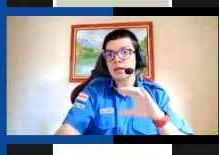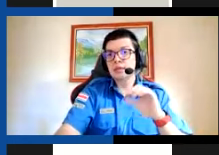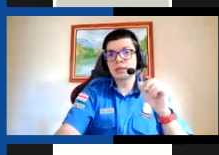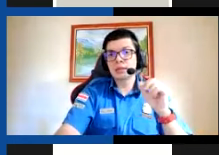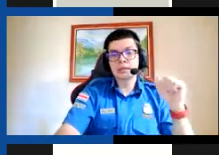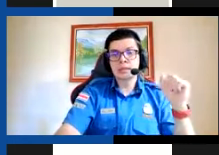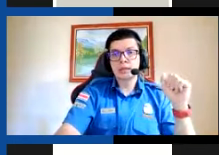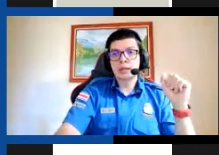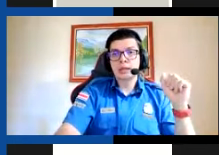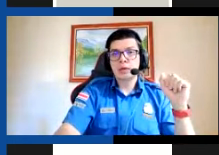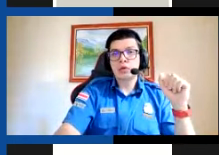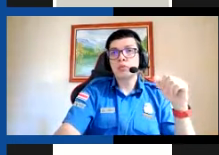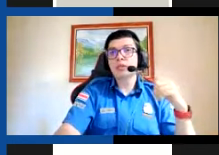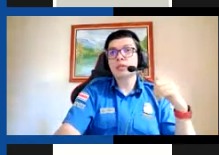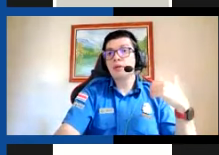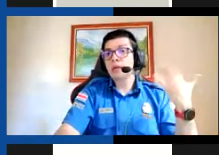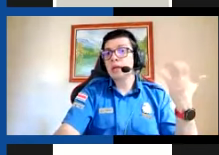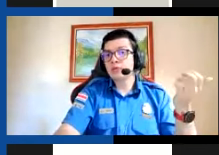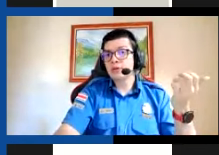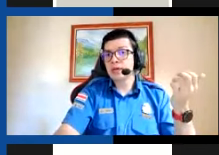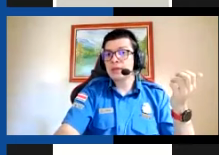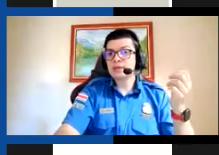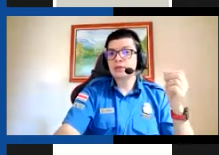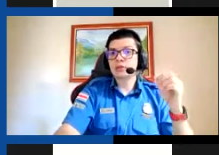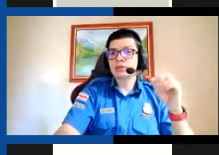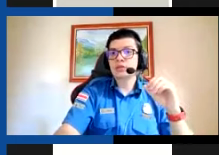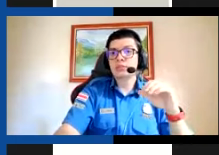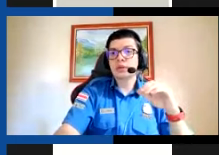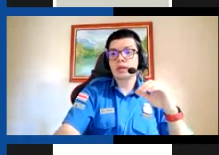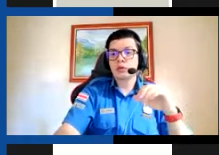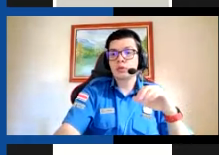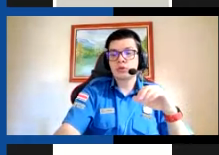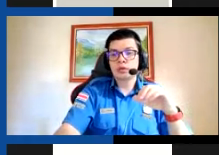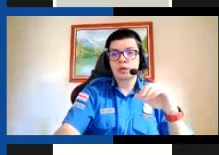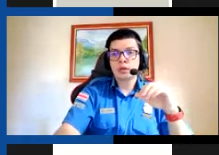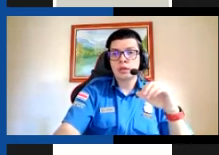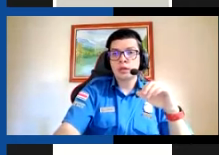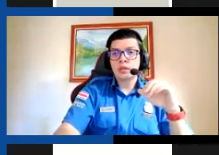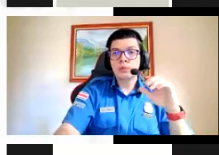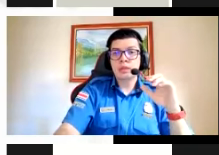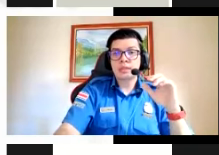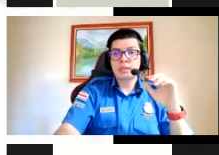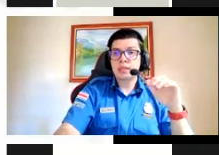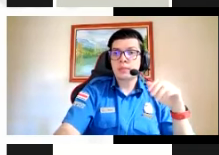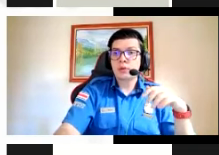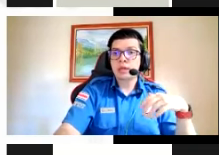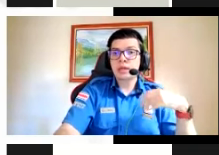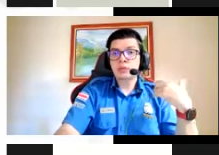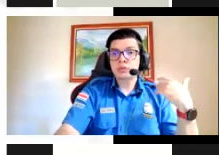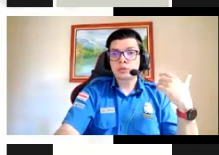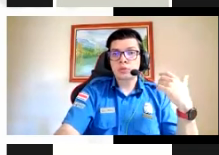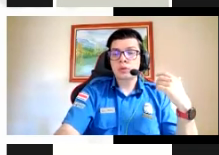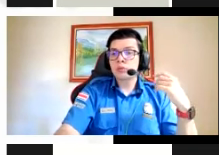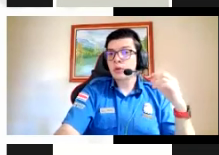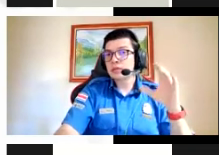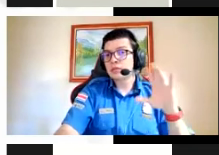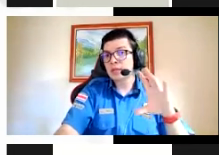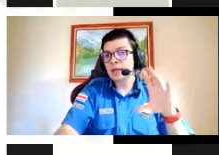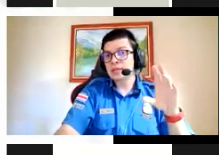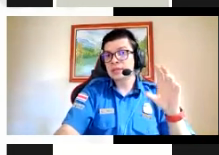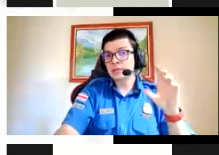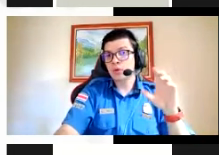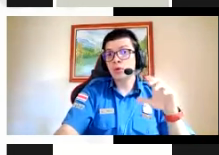afrontar o cómo se deberían afrontar esas condiciones para que no ocurran. Y es muy interesante porque, digamos, cuando uno hace